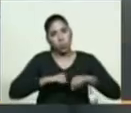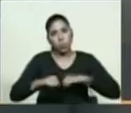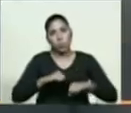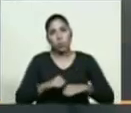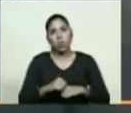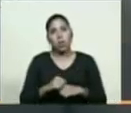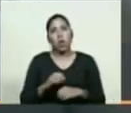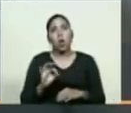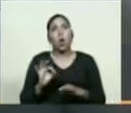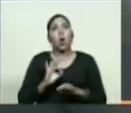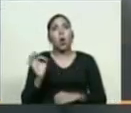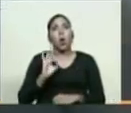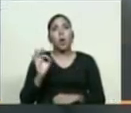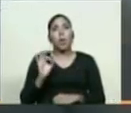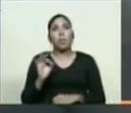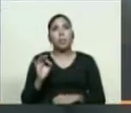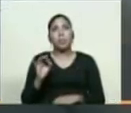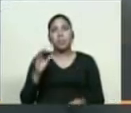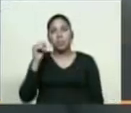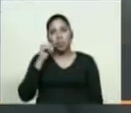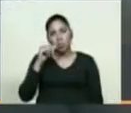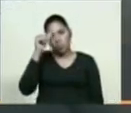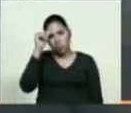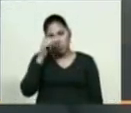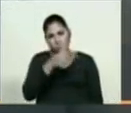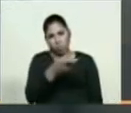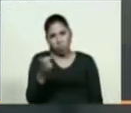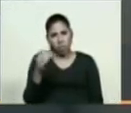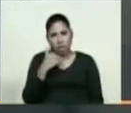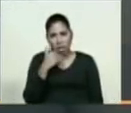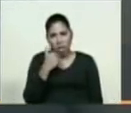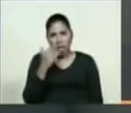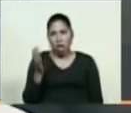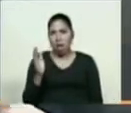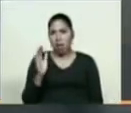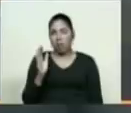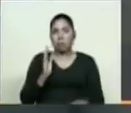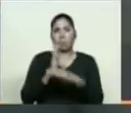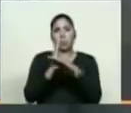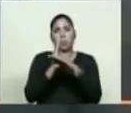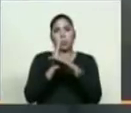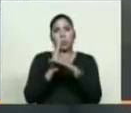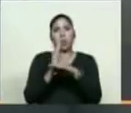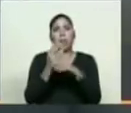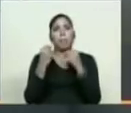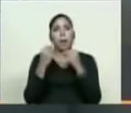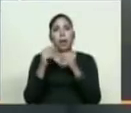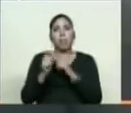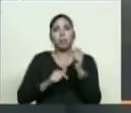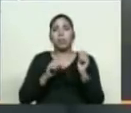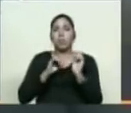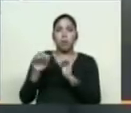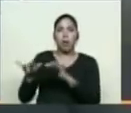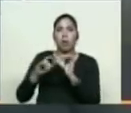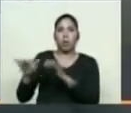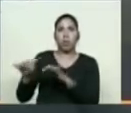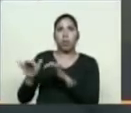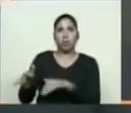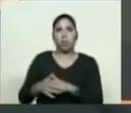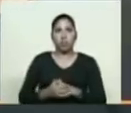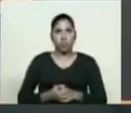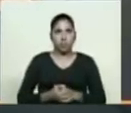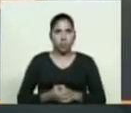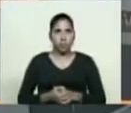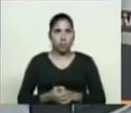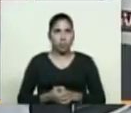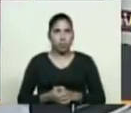partir del jueves, pero el sábado y domingo que se van a realizar, ¿ustedes tienen previsto quizás hacer un alto en el registro para que la gente acuda a estos ejercicios militares cívicos?